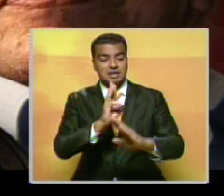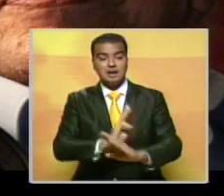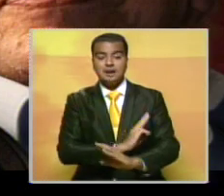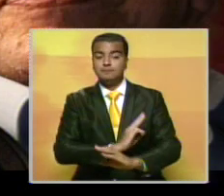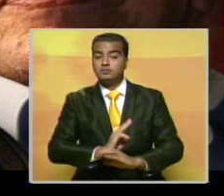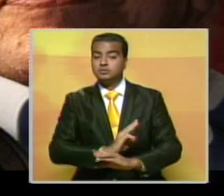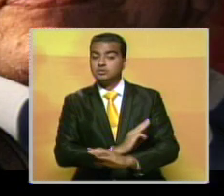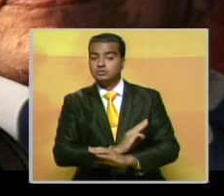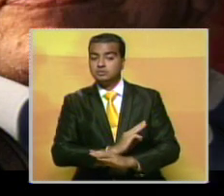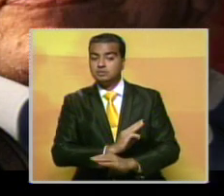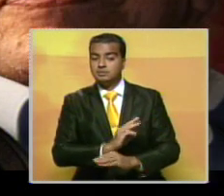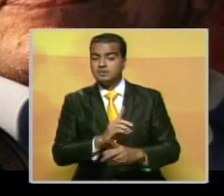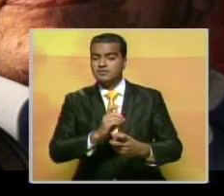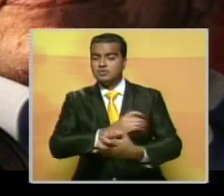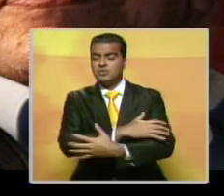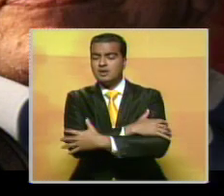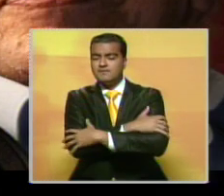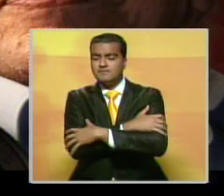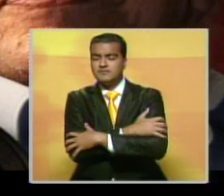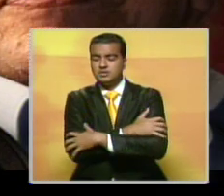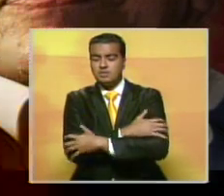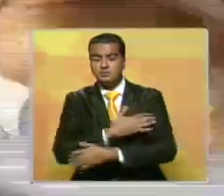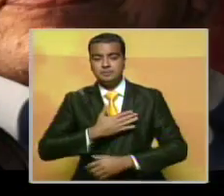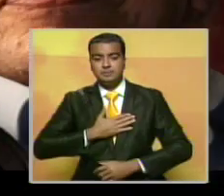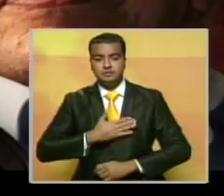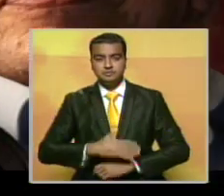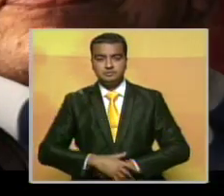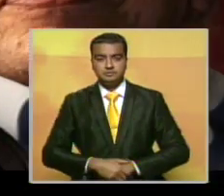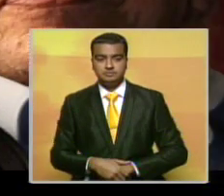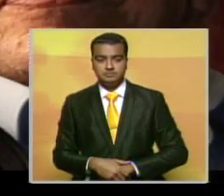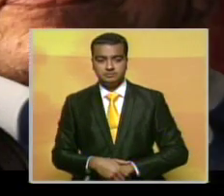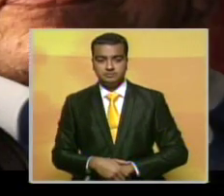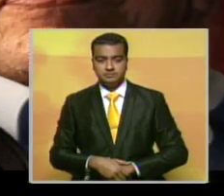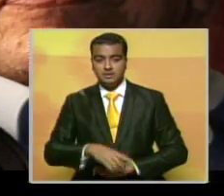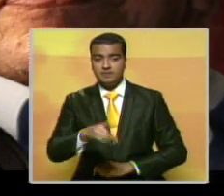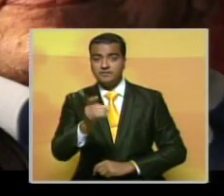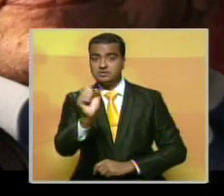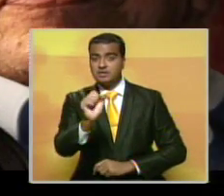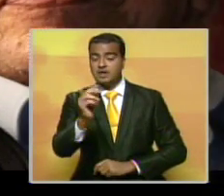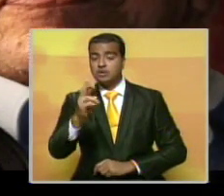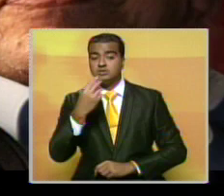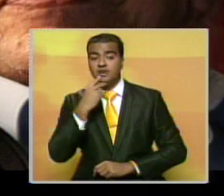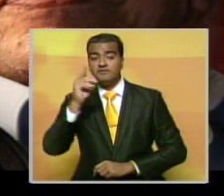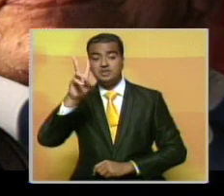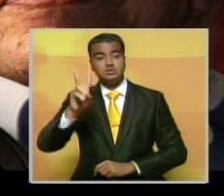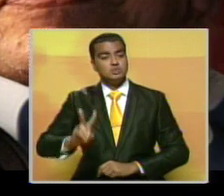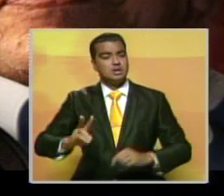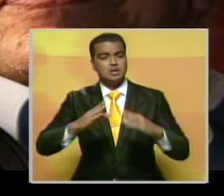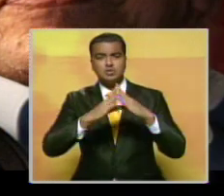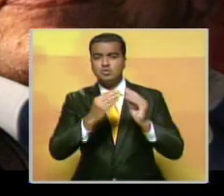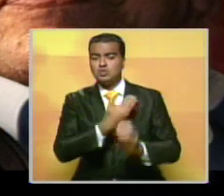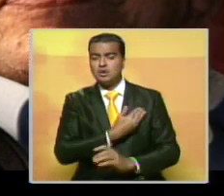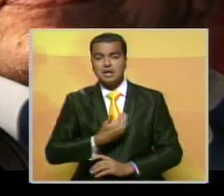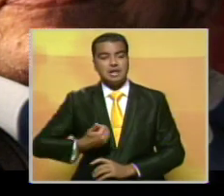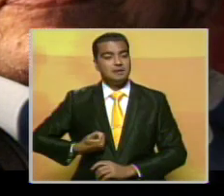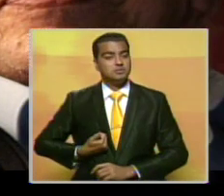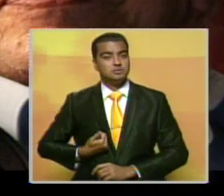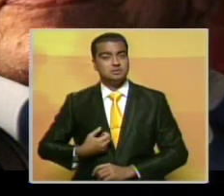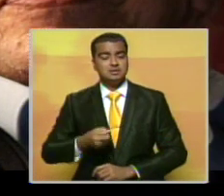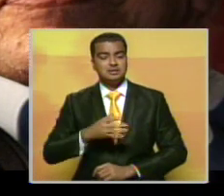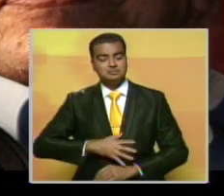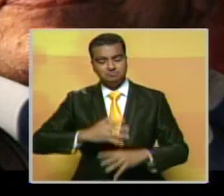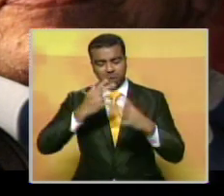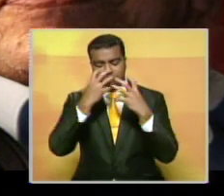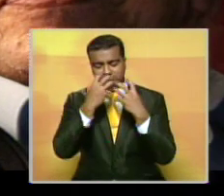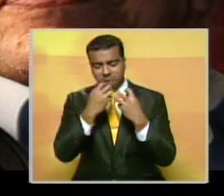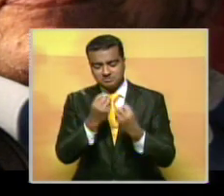música. Añoro ese último abrazo, amigo mío". Gilberto Santa Rosa: "Venezuela y todos los que la queremos estamos